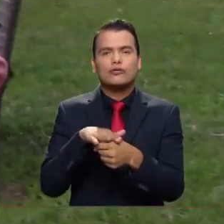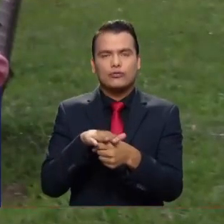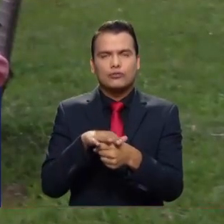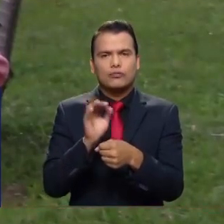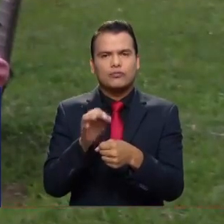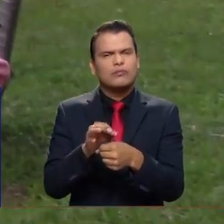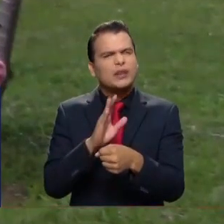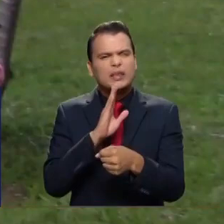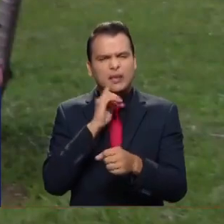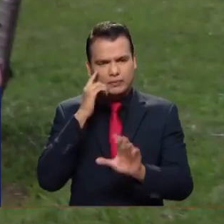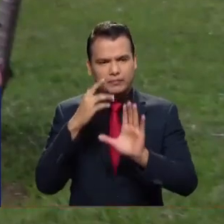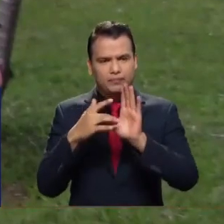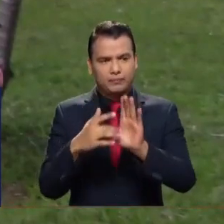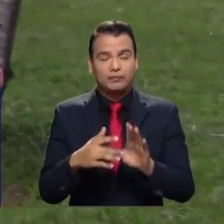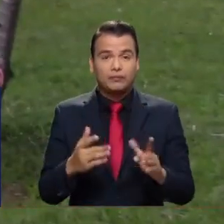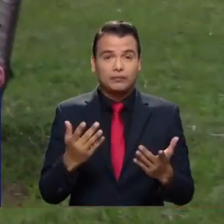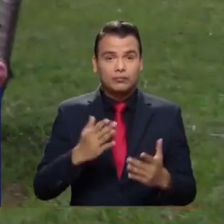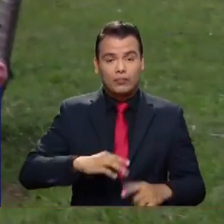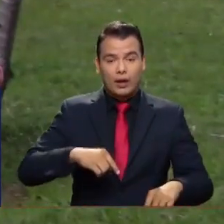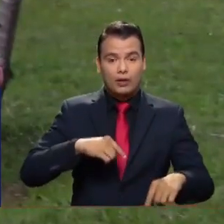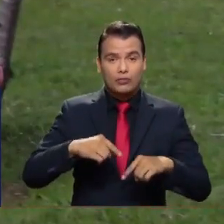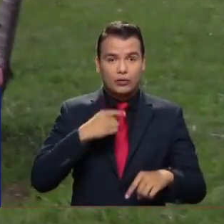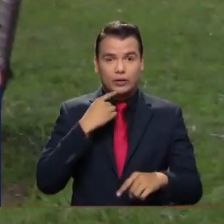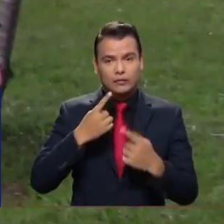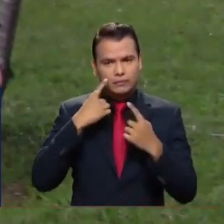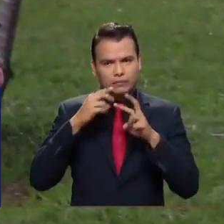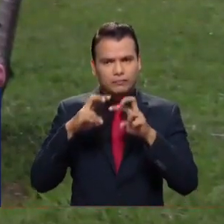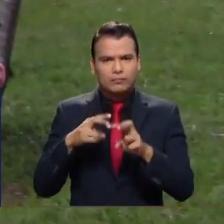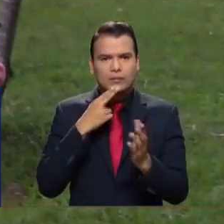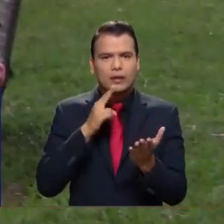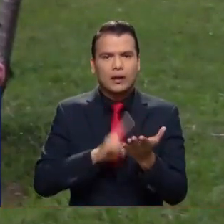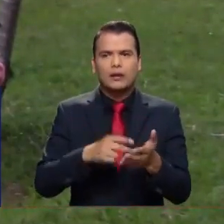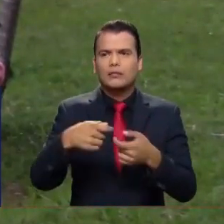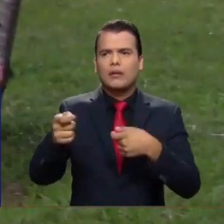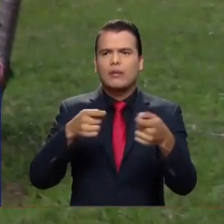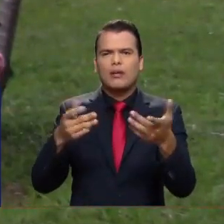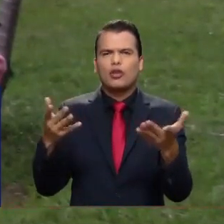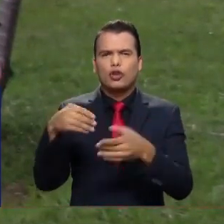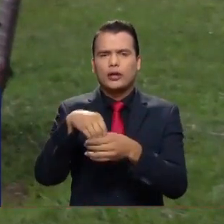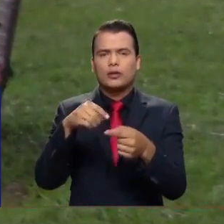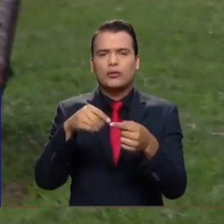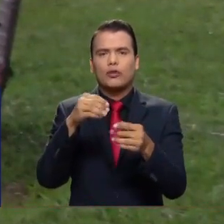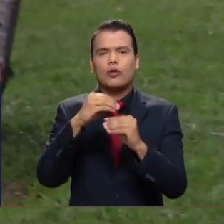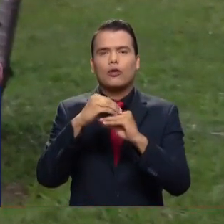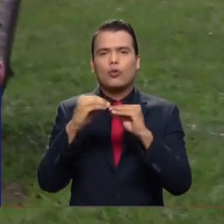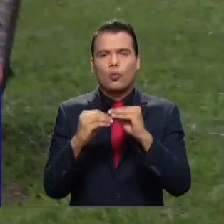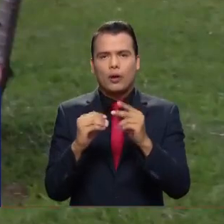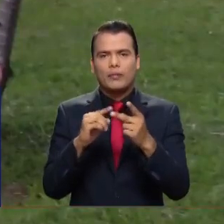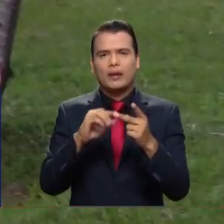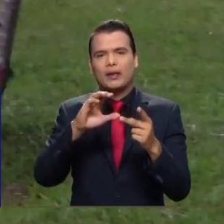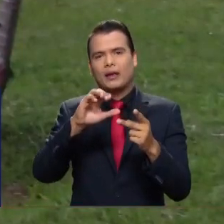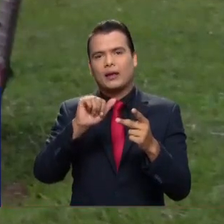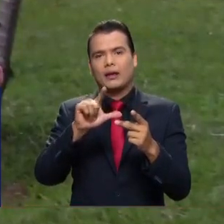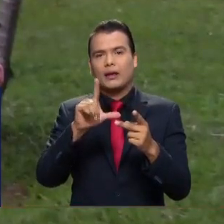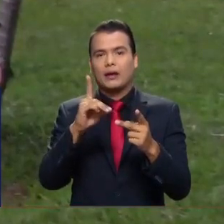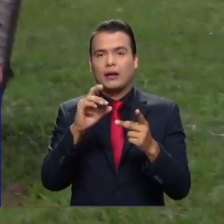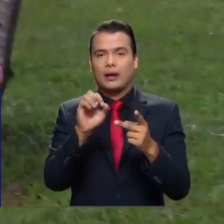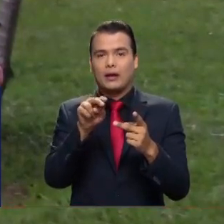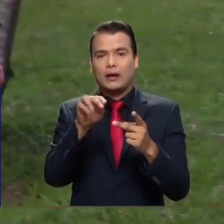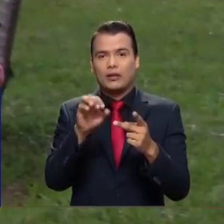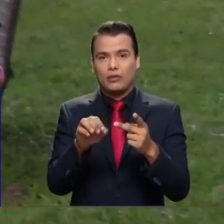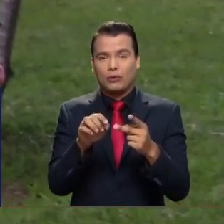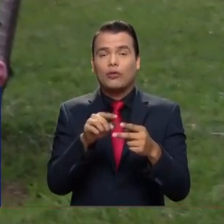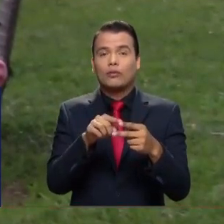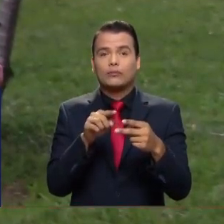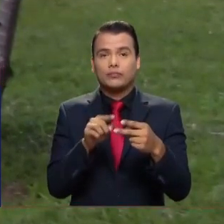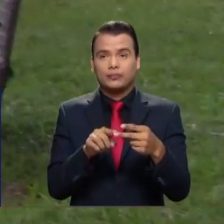Las autoridades investigan la veracidad de los panfletos que circularon en Guapi y Caldono, en los que se amenazan a los alcaldes Plutarco